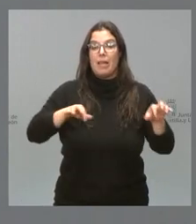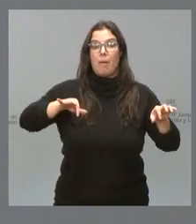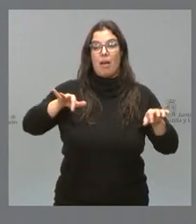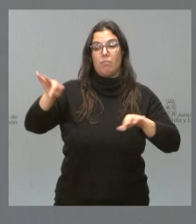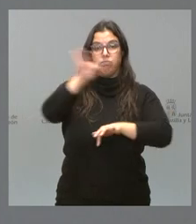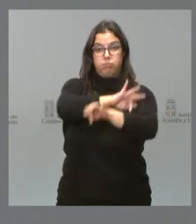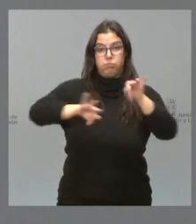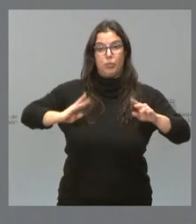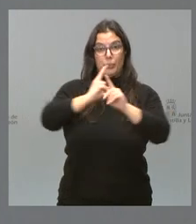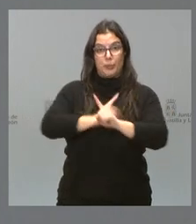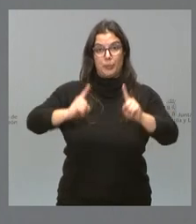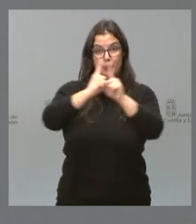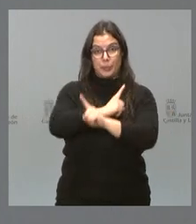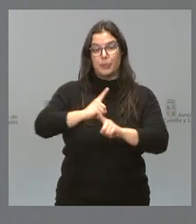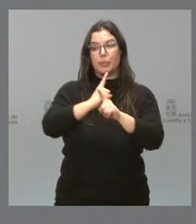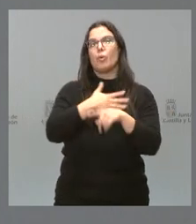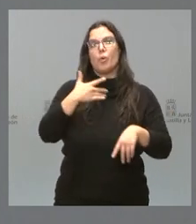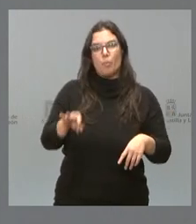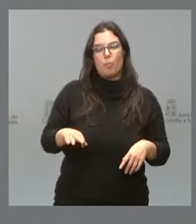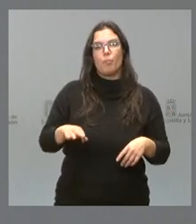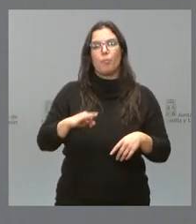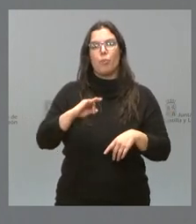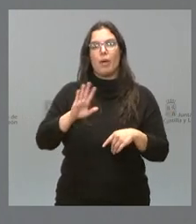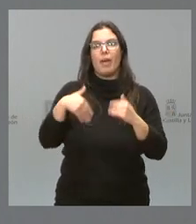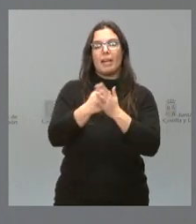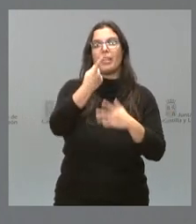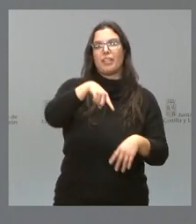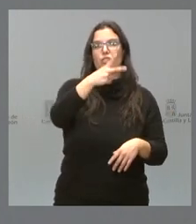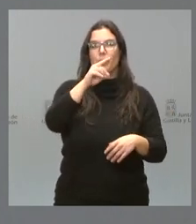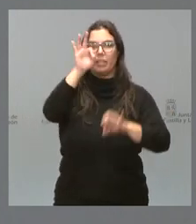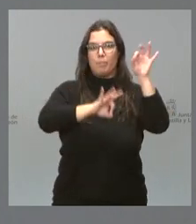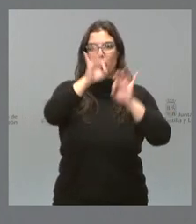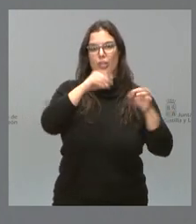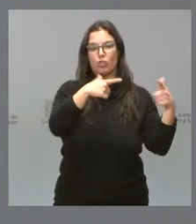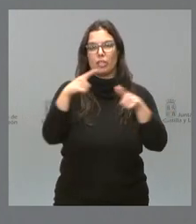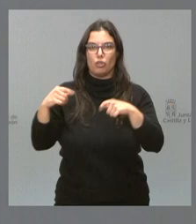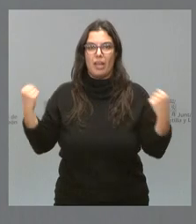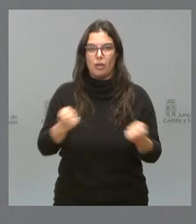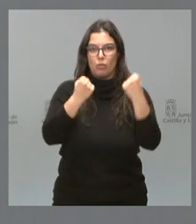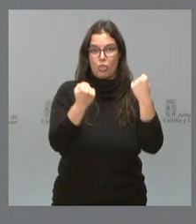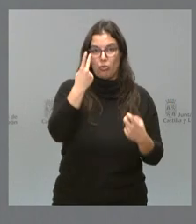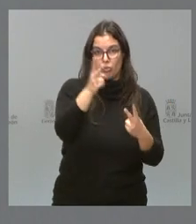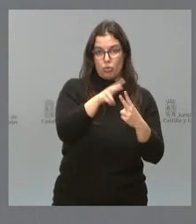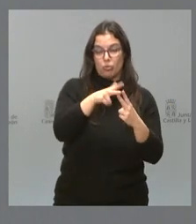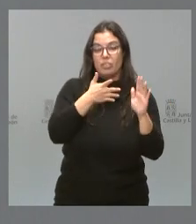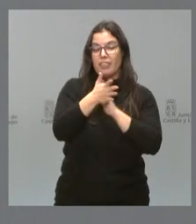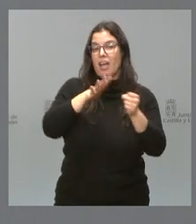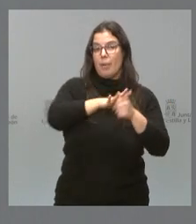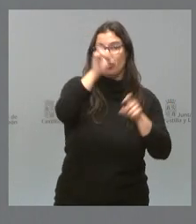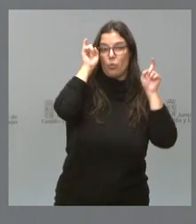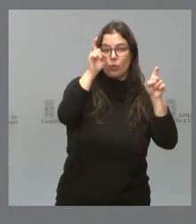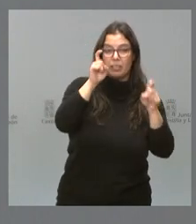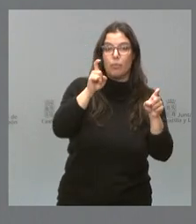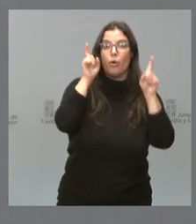esta se puede superar respecto a la reposición hasta llegar al 120% en determinados sectores de actuación básicamente el ámbito educativo